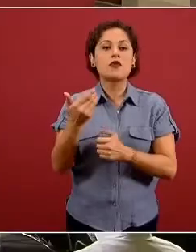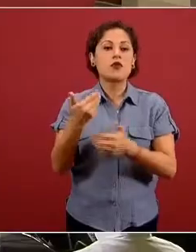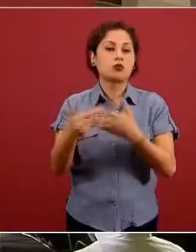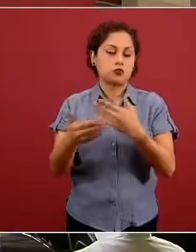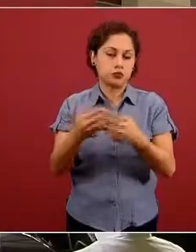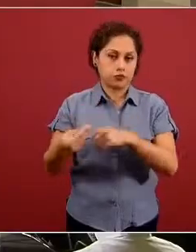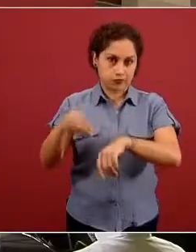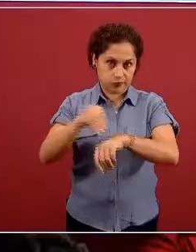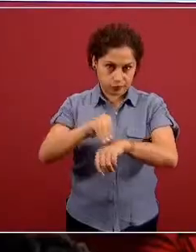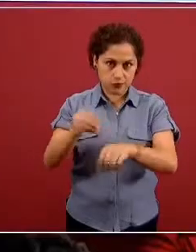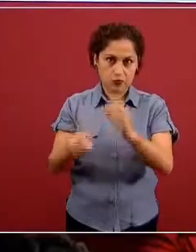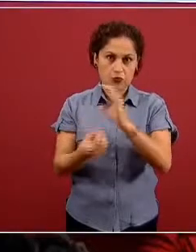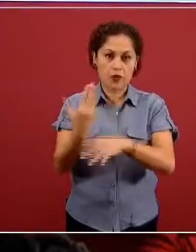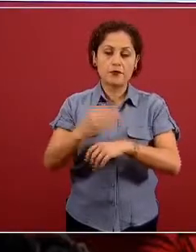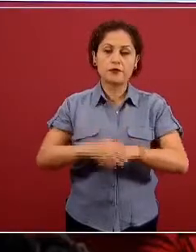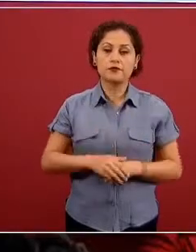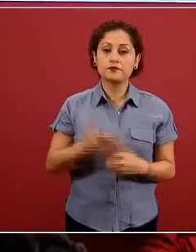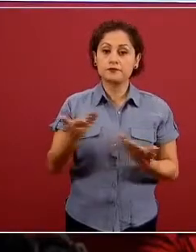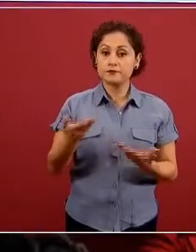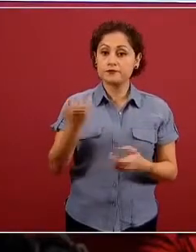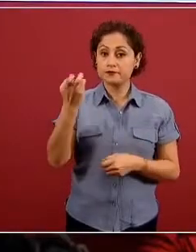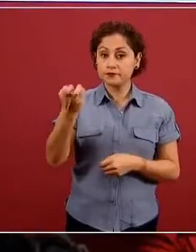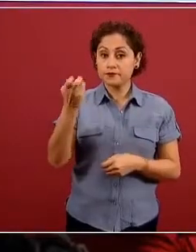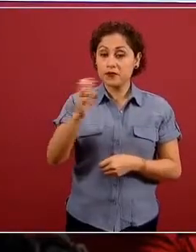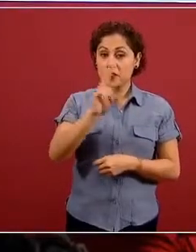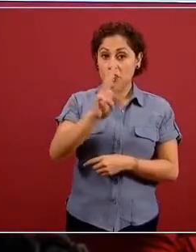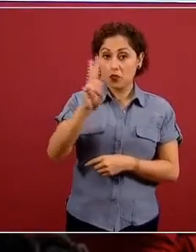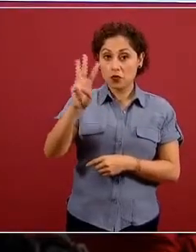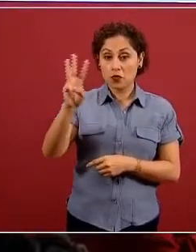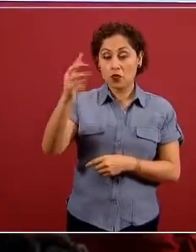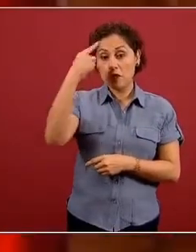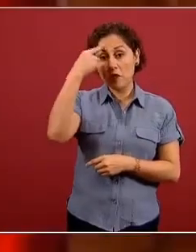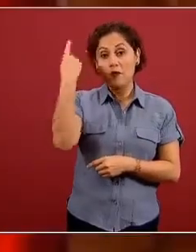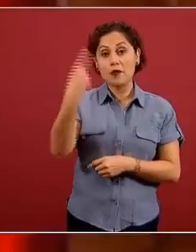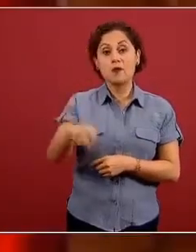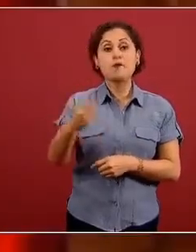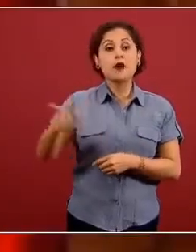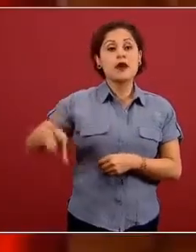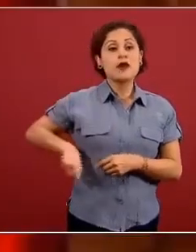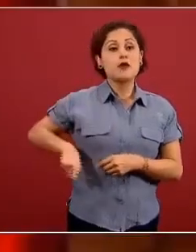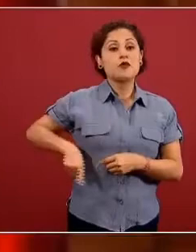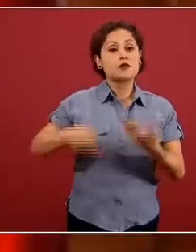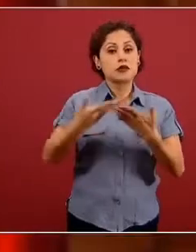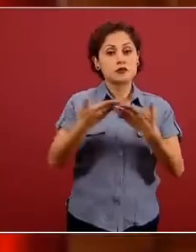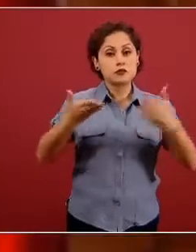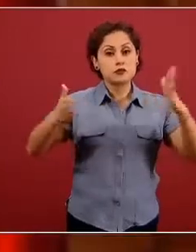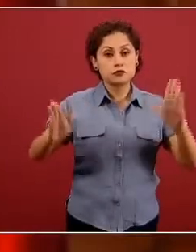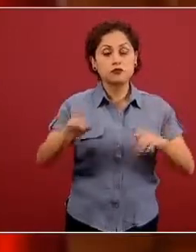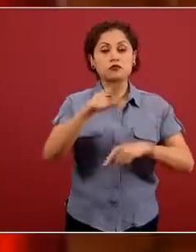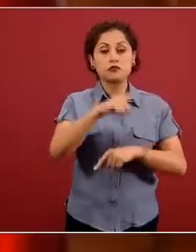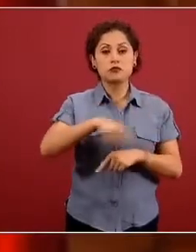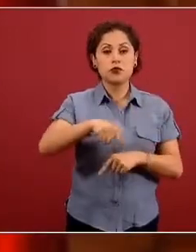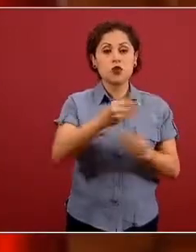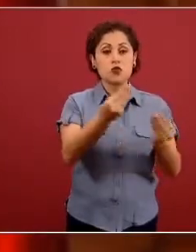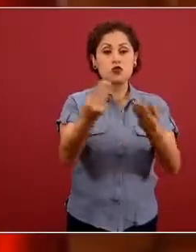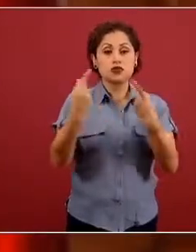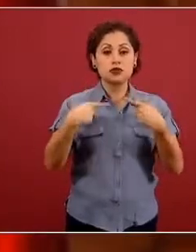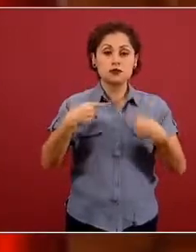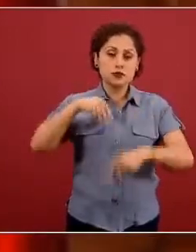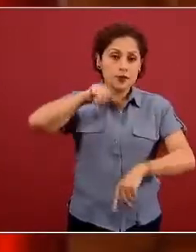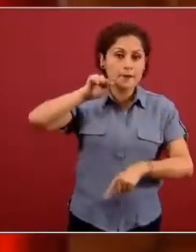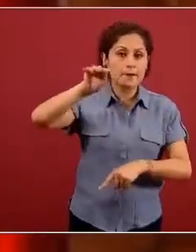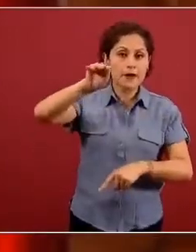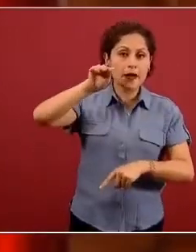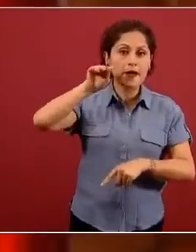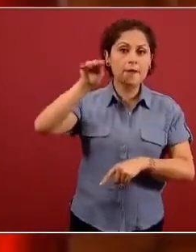a la Información Pública, un aliado importantísimo para tener algo que tanto pidió la sociedad: los